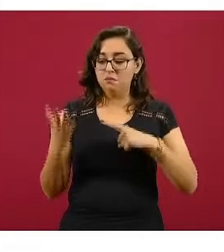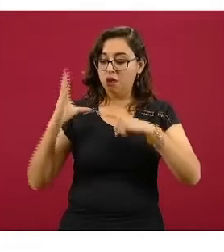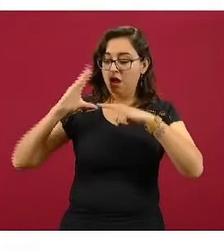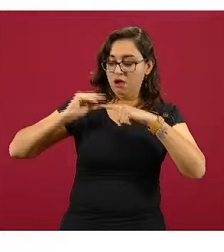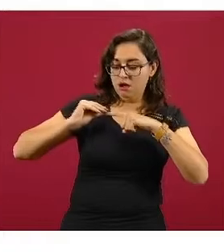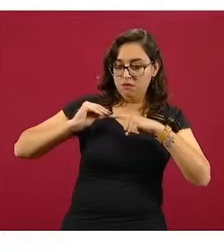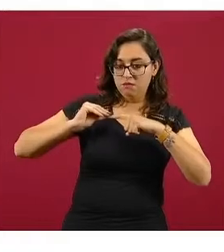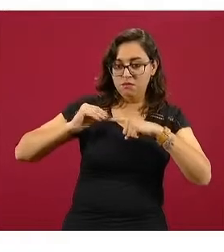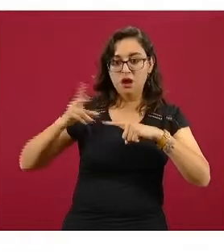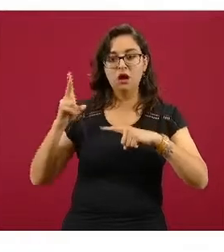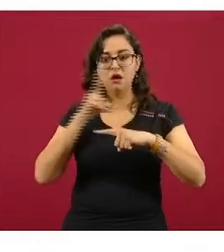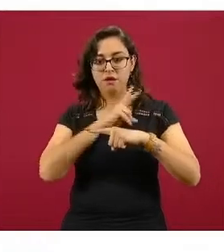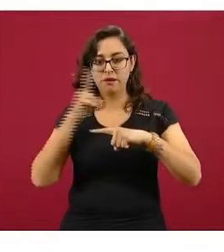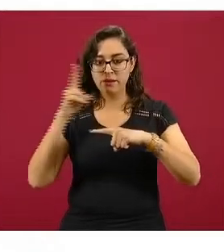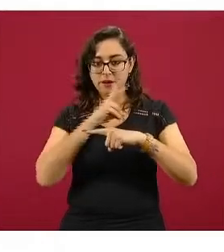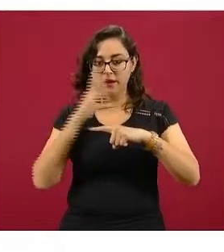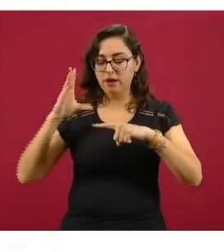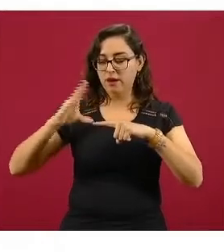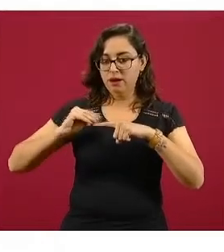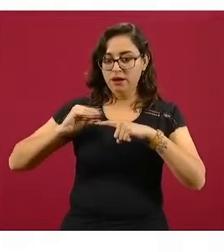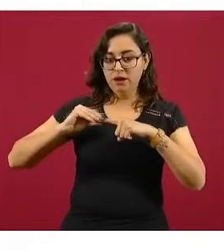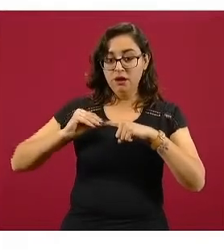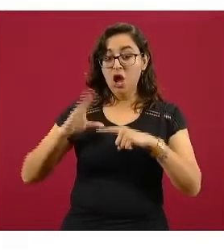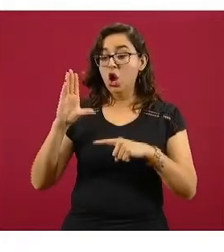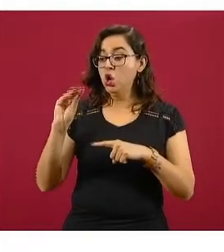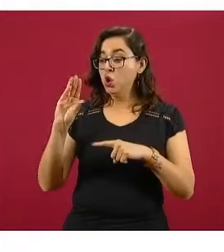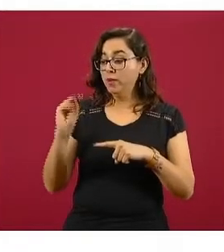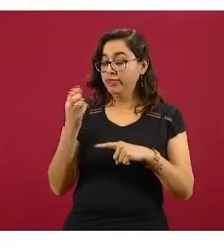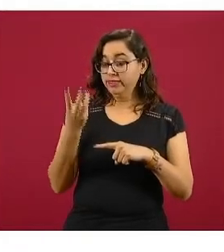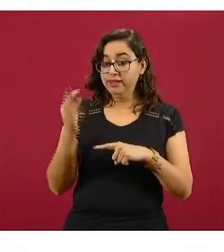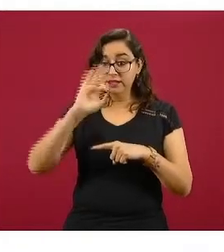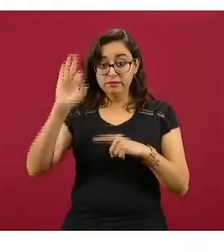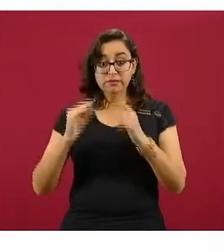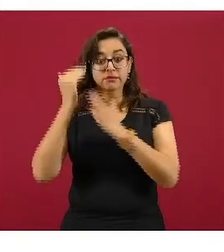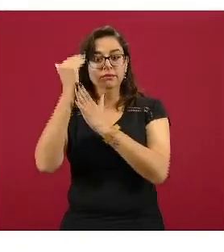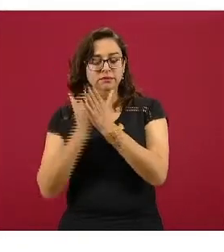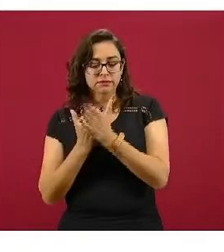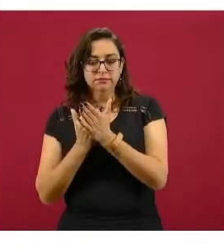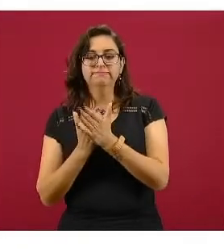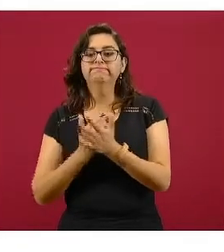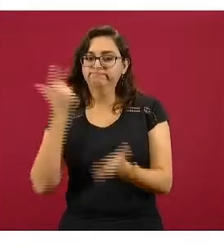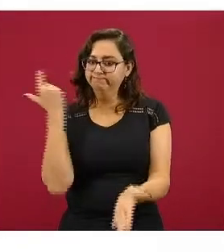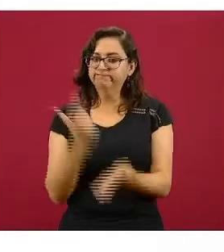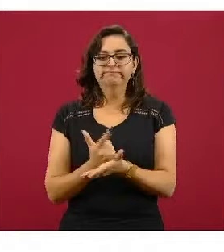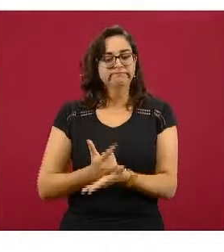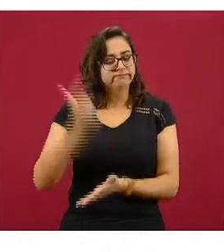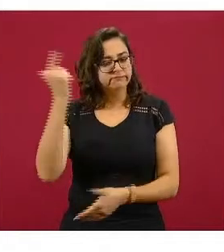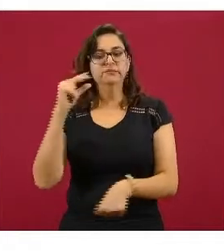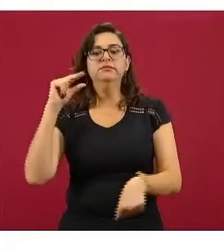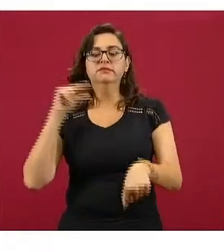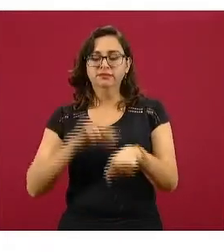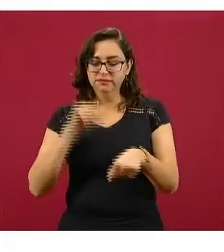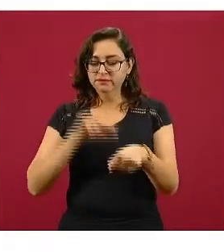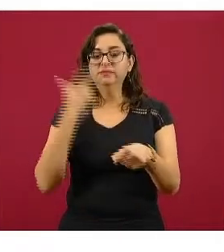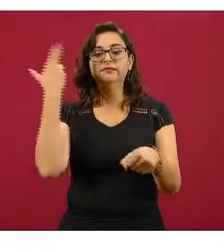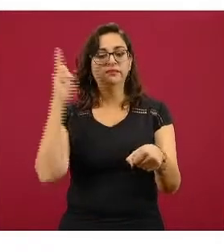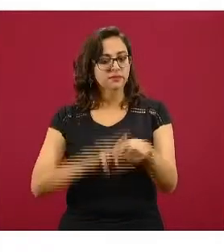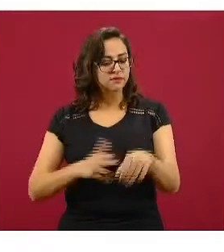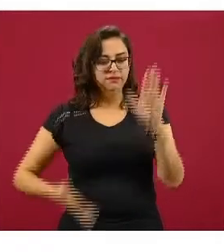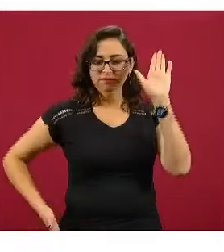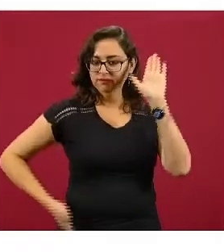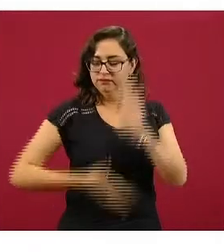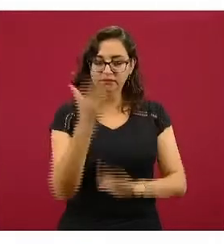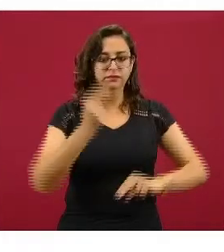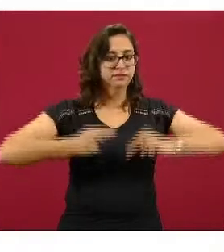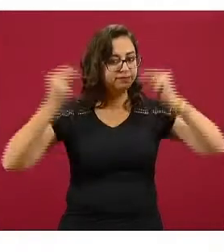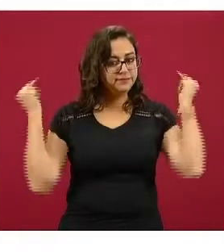casa, se revisa, y si la saturación es menor al 93%, es un signo de alerta. Hay que acudir a un hospital